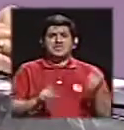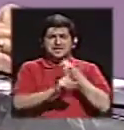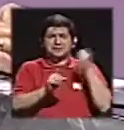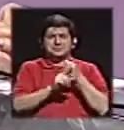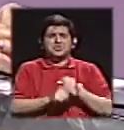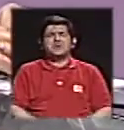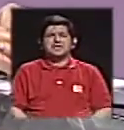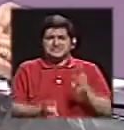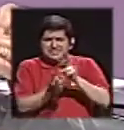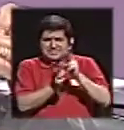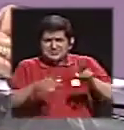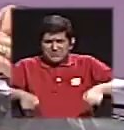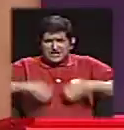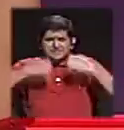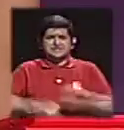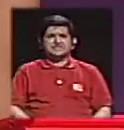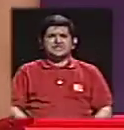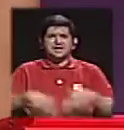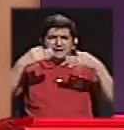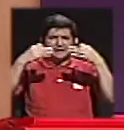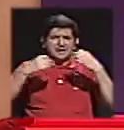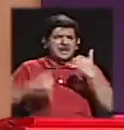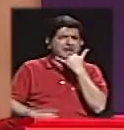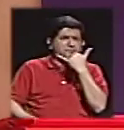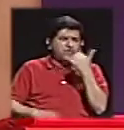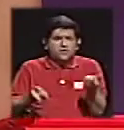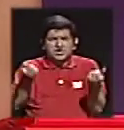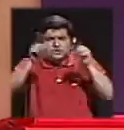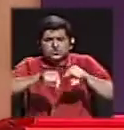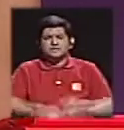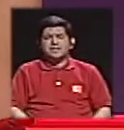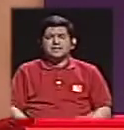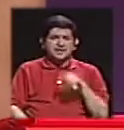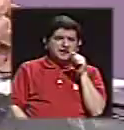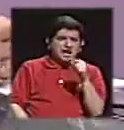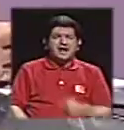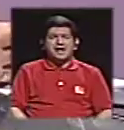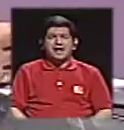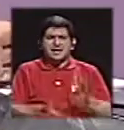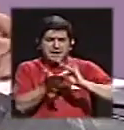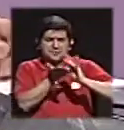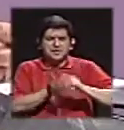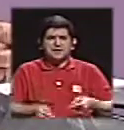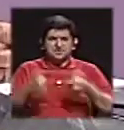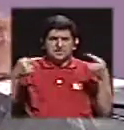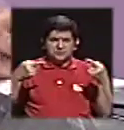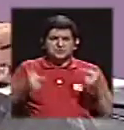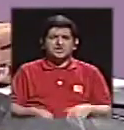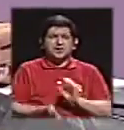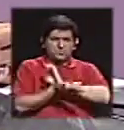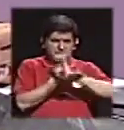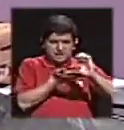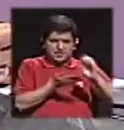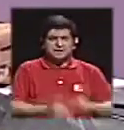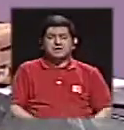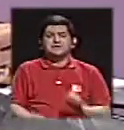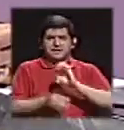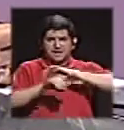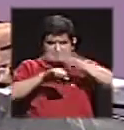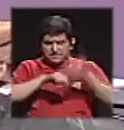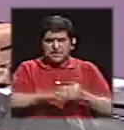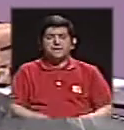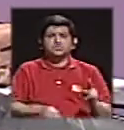sexual, mientras haya fallos en los anticonceptivos, mientras las mujeres no puedan controlar con su pareja si se utiliza o